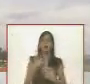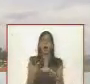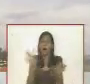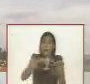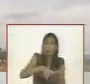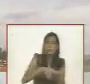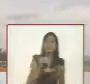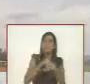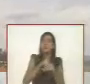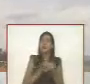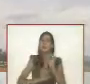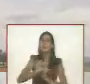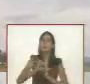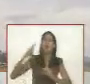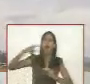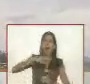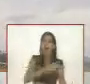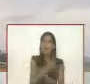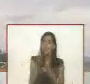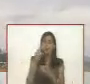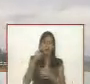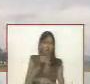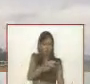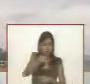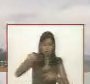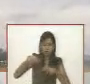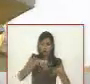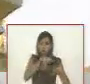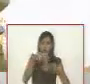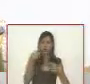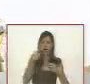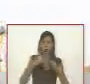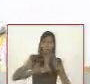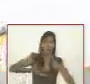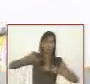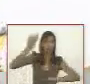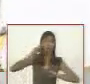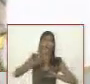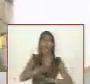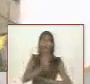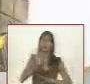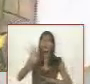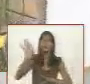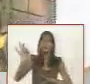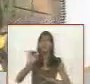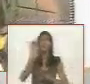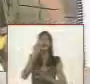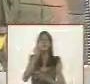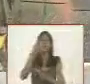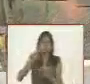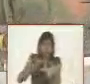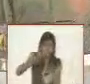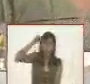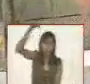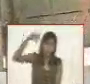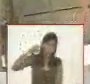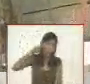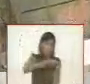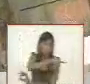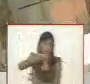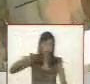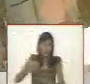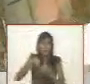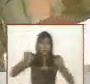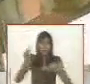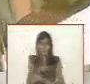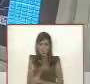de Defensa Aérea y permiten rastrear nuestro espacio aéreo en un radio superior a los 400 kilómetros. Algo fundamental